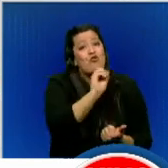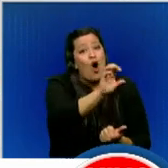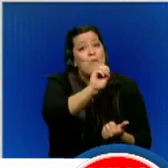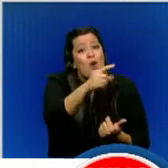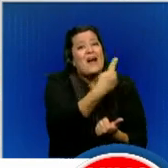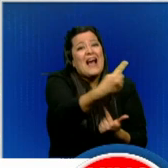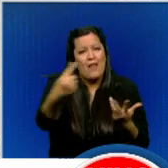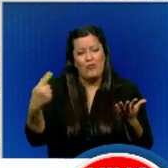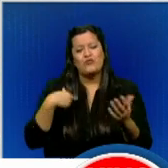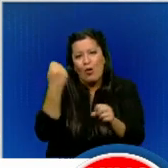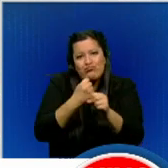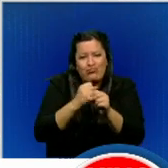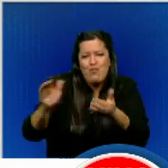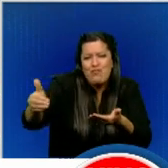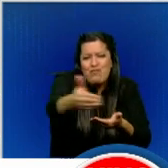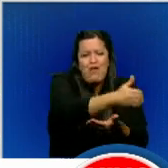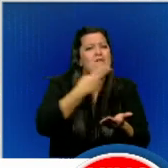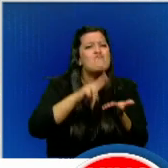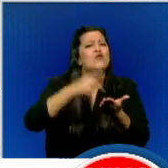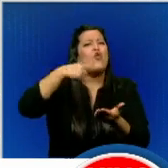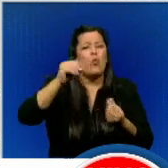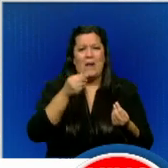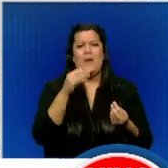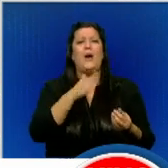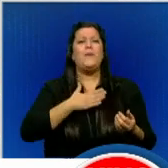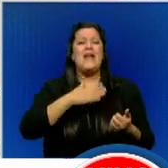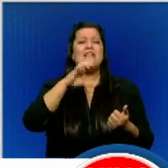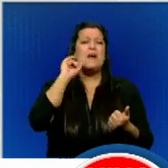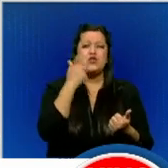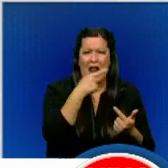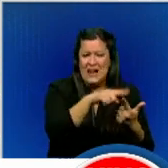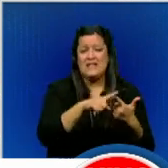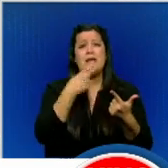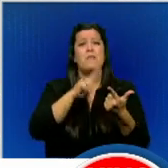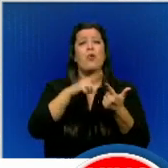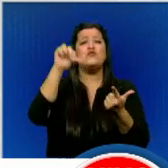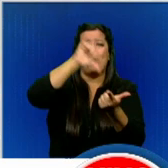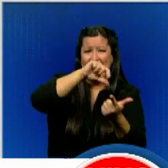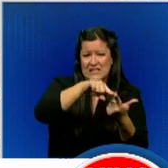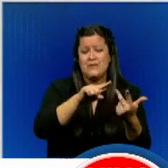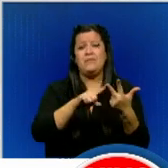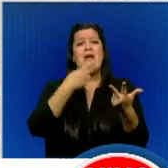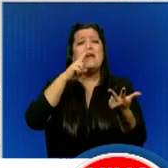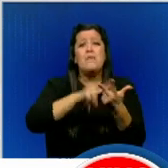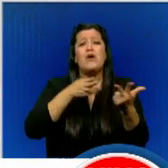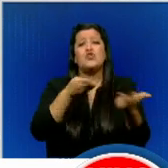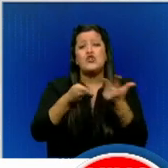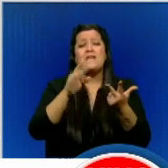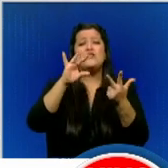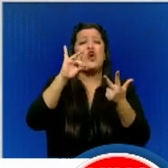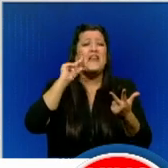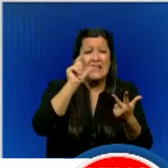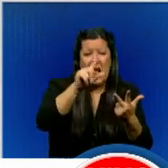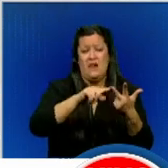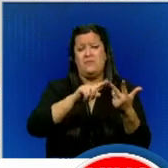me tomé el trabajo de compilar bienes personales impuestos país impuesto a los servicios digitales